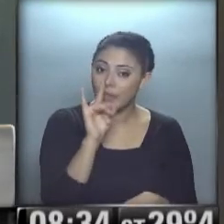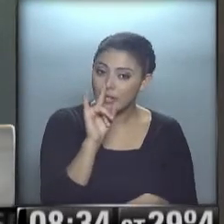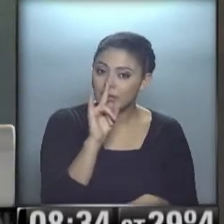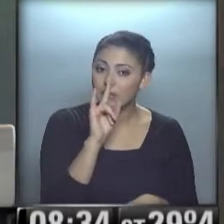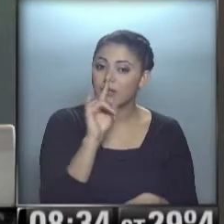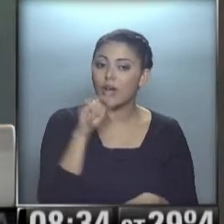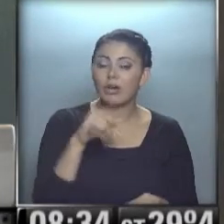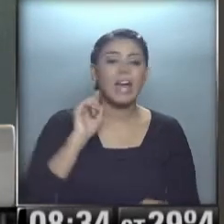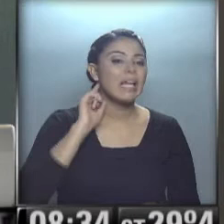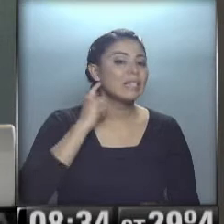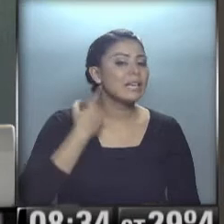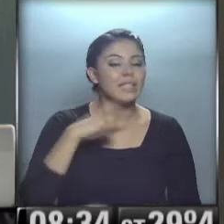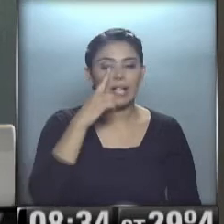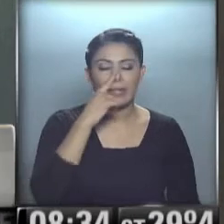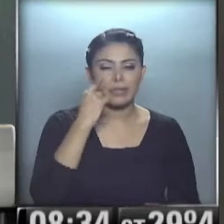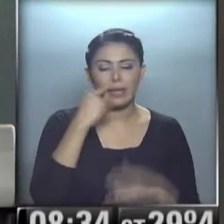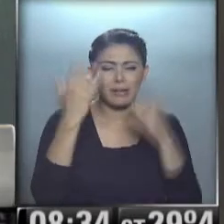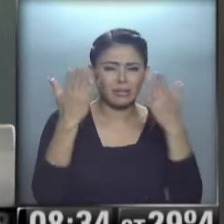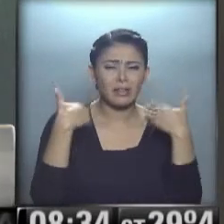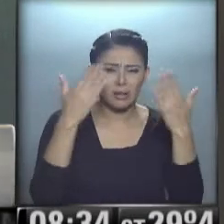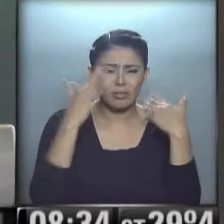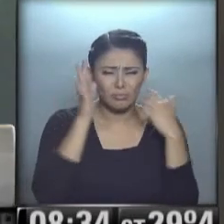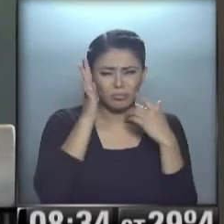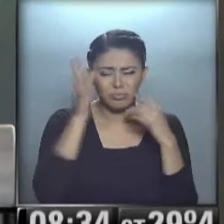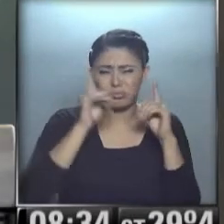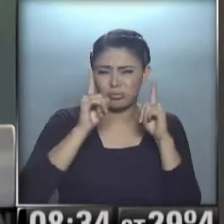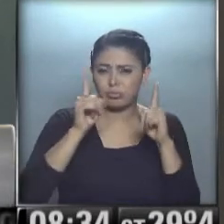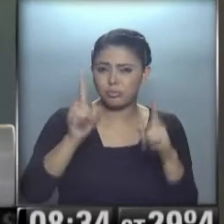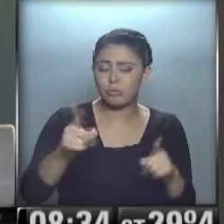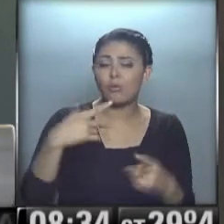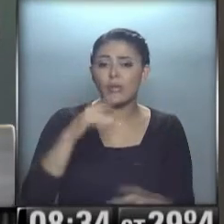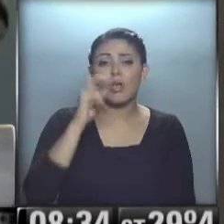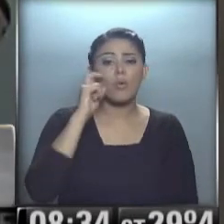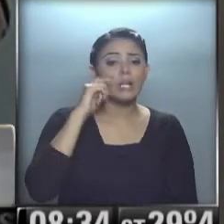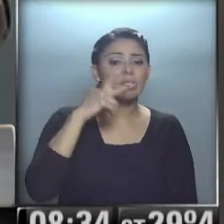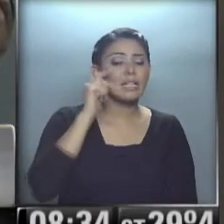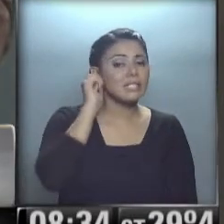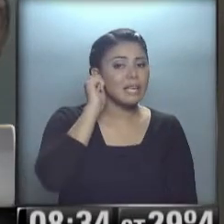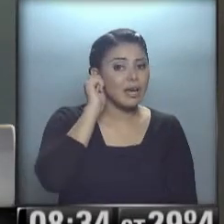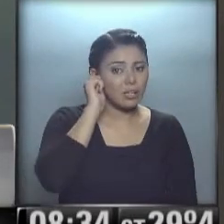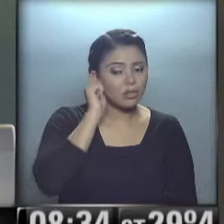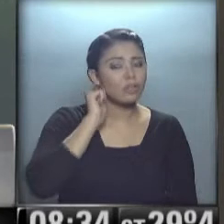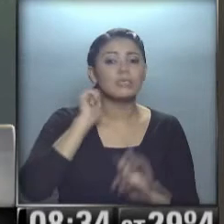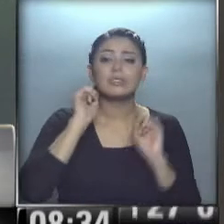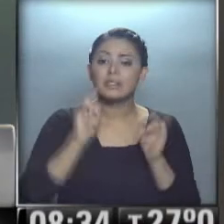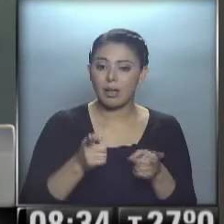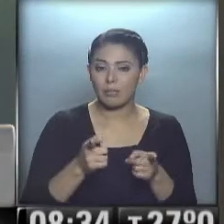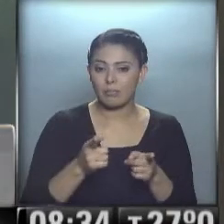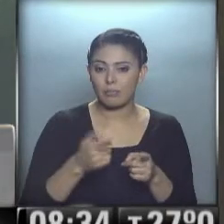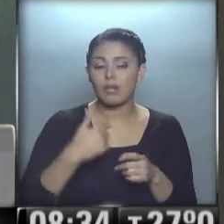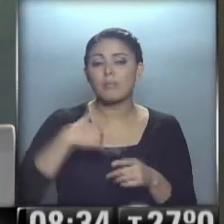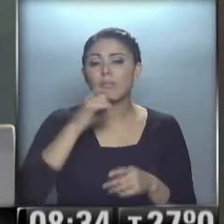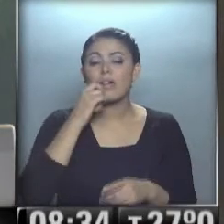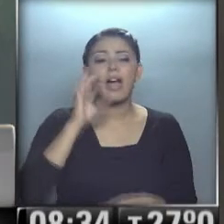con 13 días de altas temperaturas en una ola de calor muy extensa, uno puede tomar 43 años y puede tomar también series más